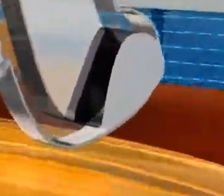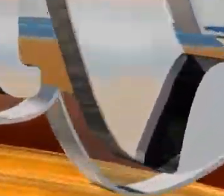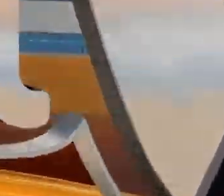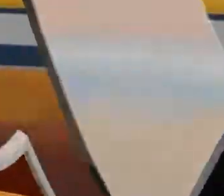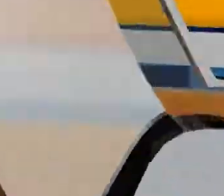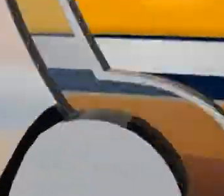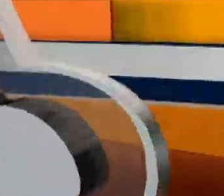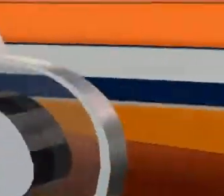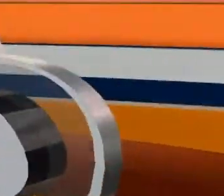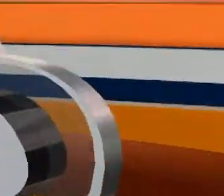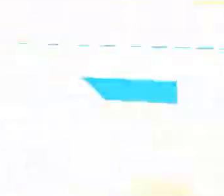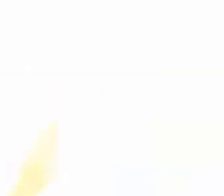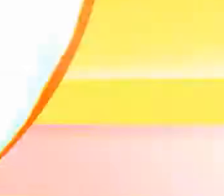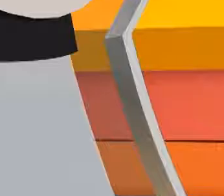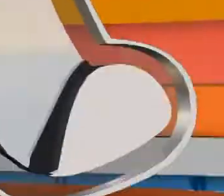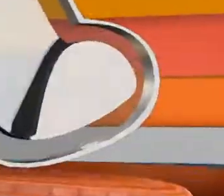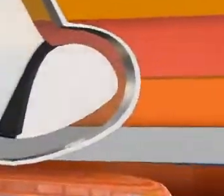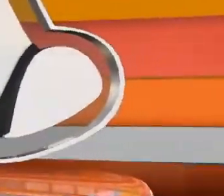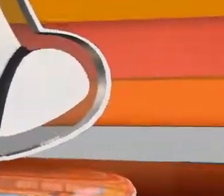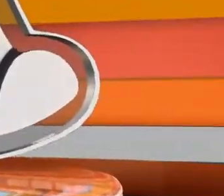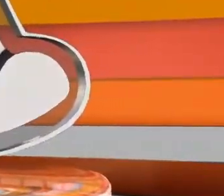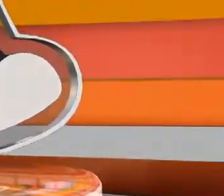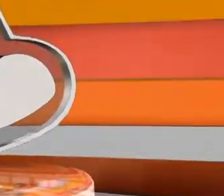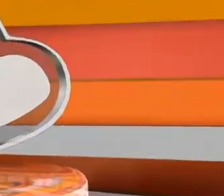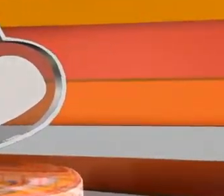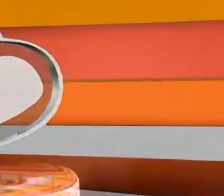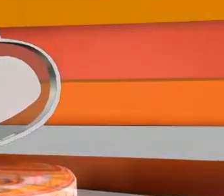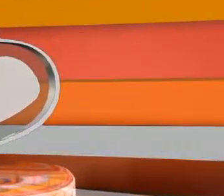Noticias Canal I.